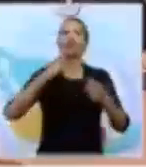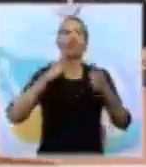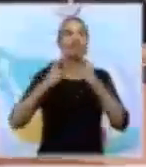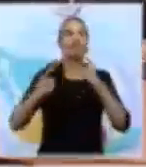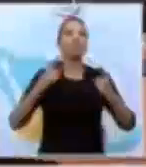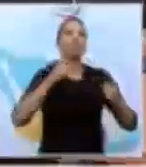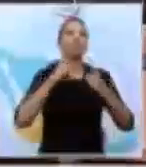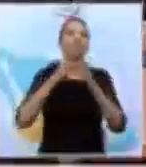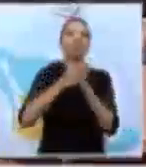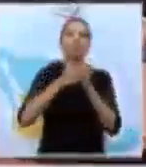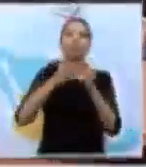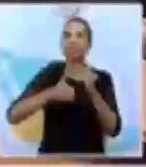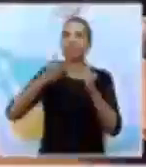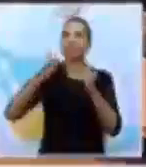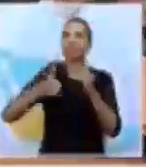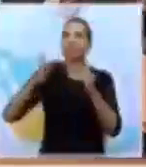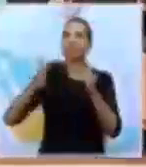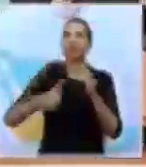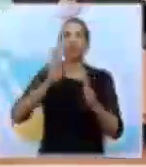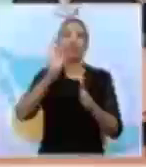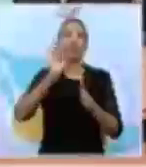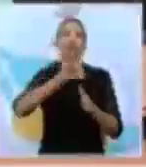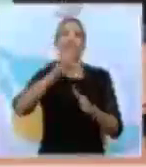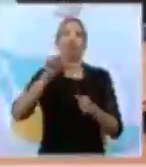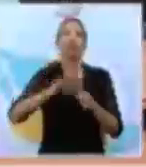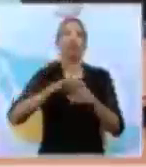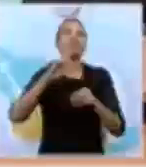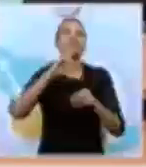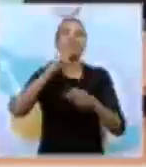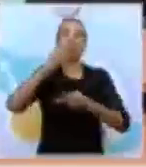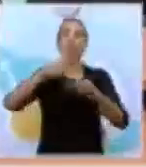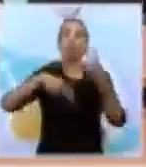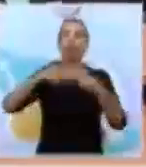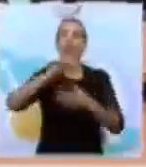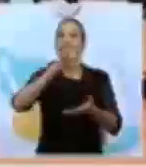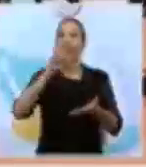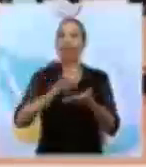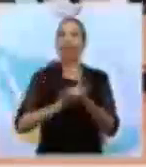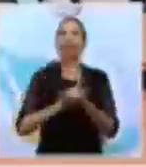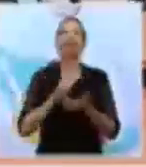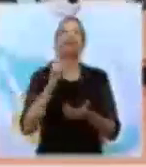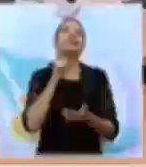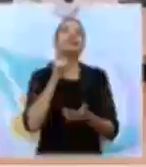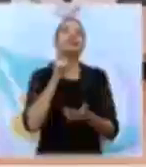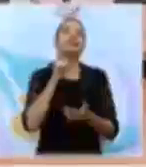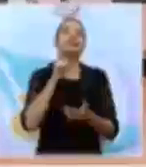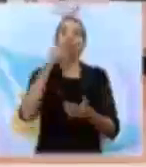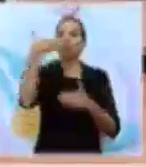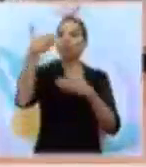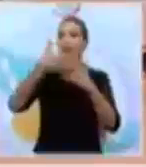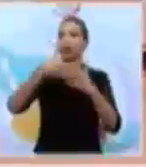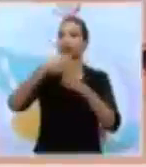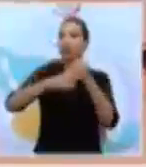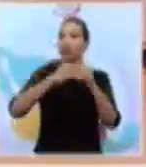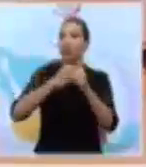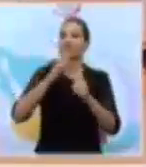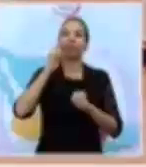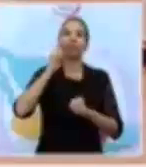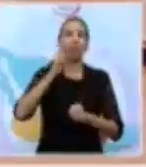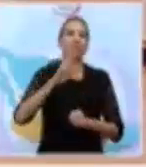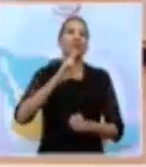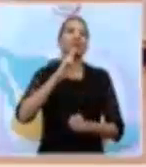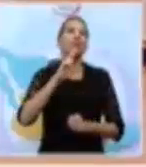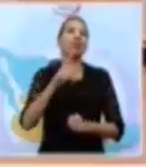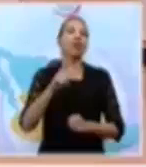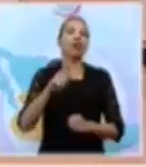diálogo y que seguramente rendirán sus frutos legislativos en el siguiente año.